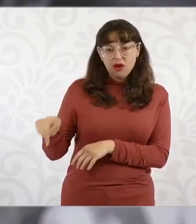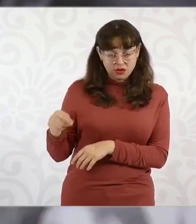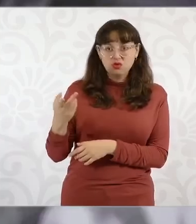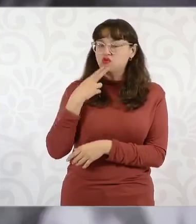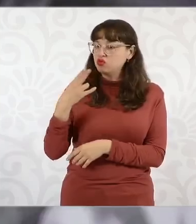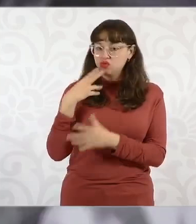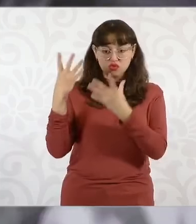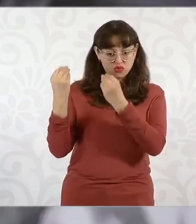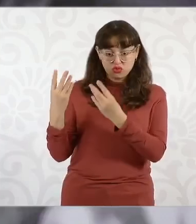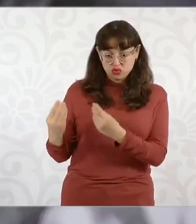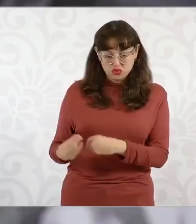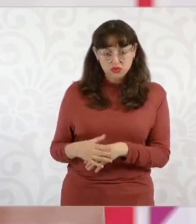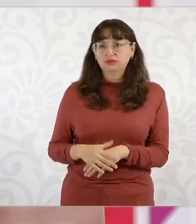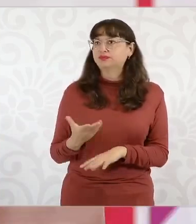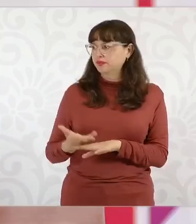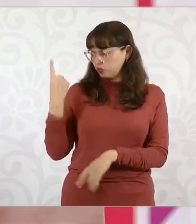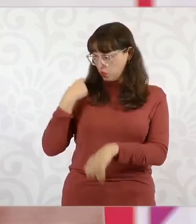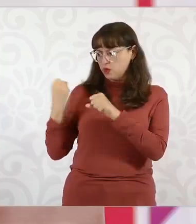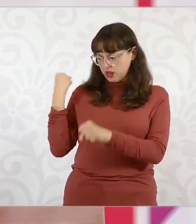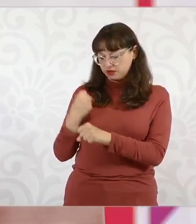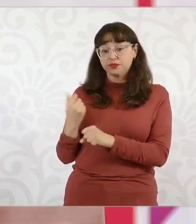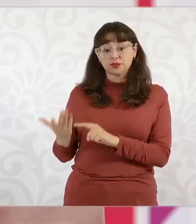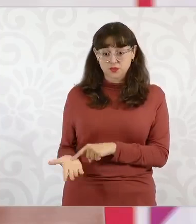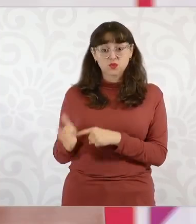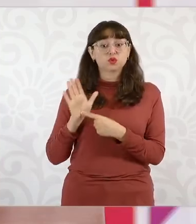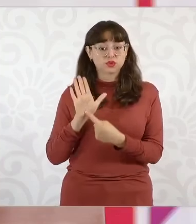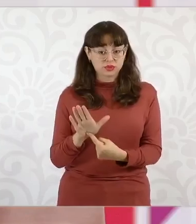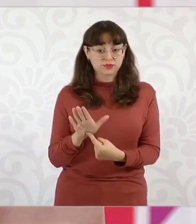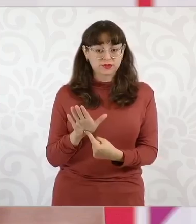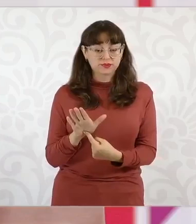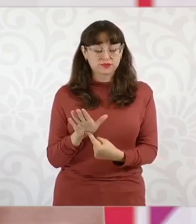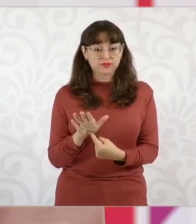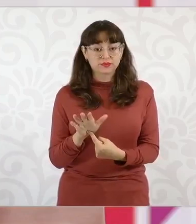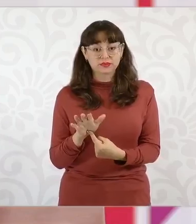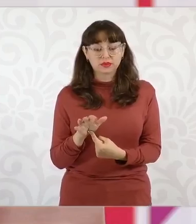del 2025 por el tema de aquella